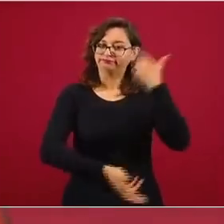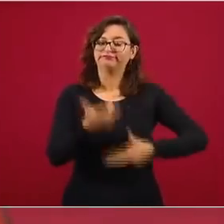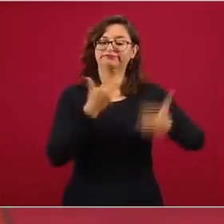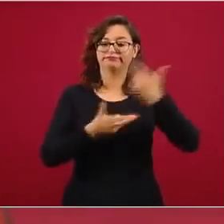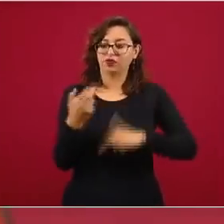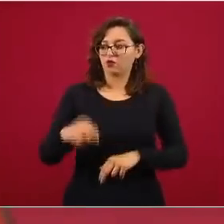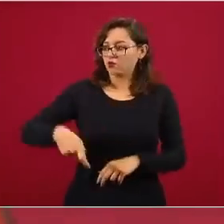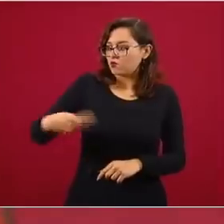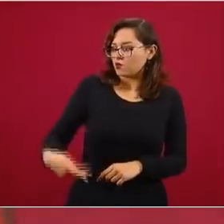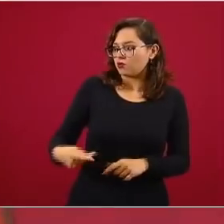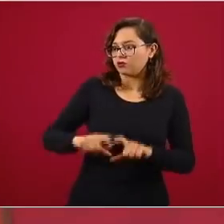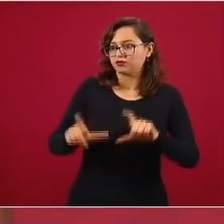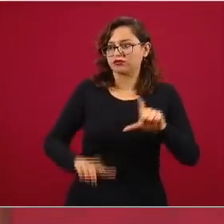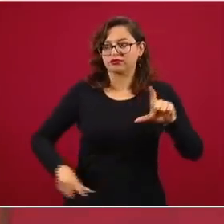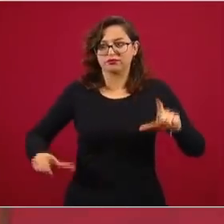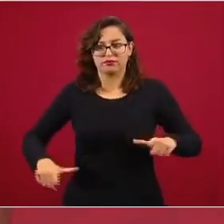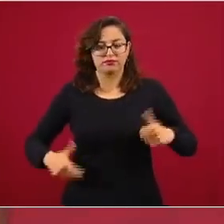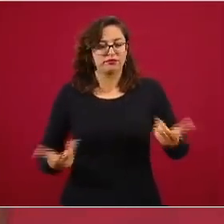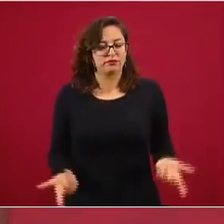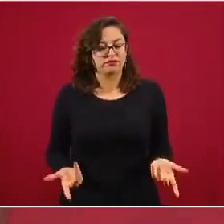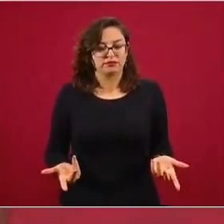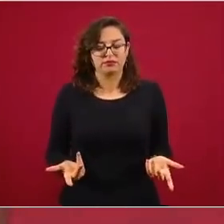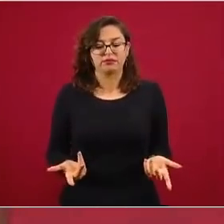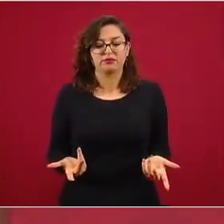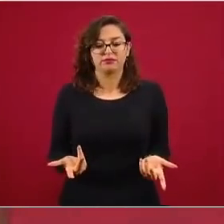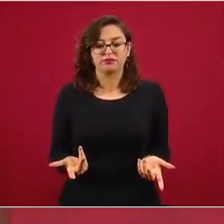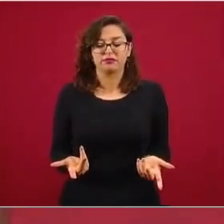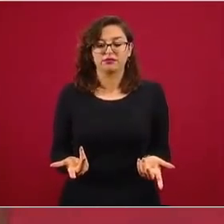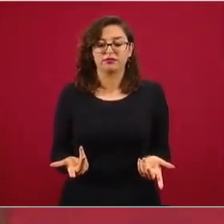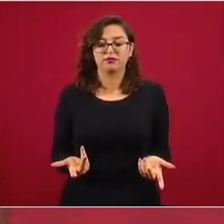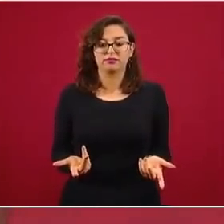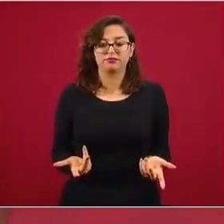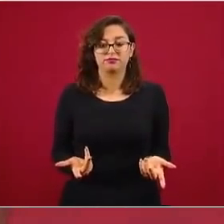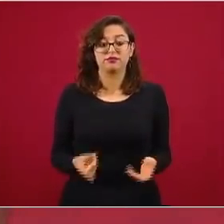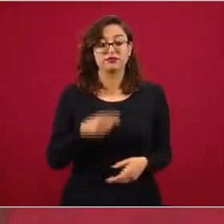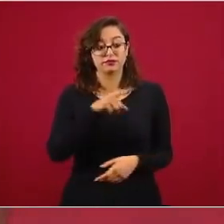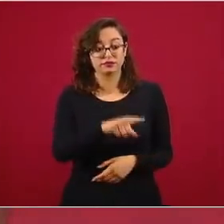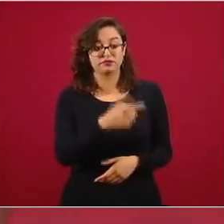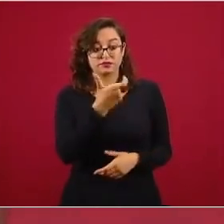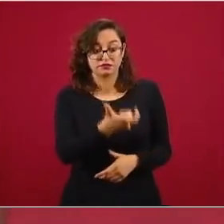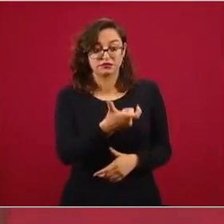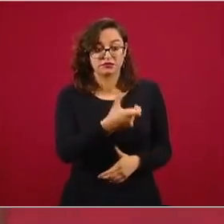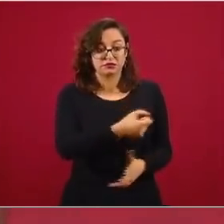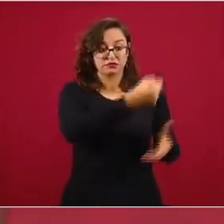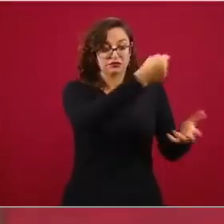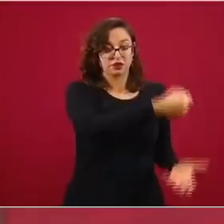porque este es, aunque se ve bastante,